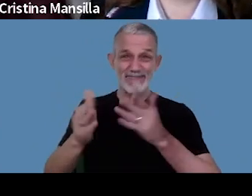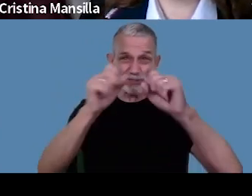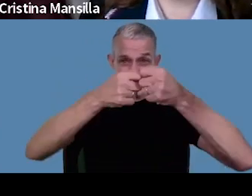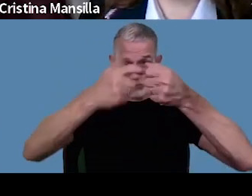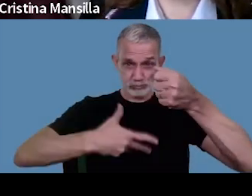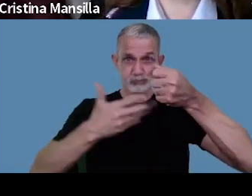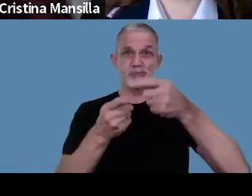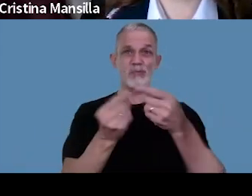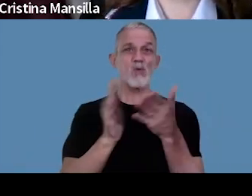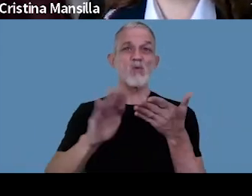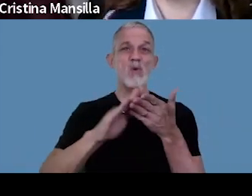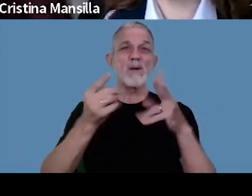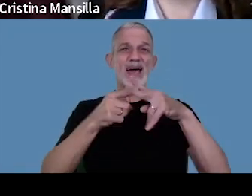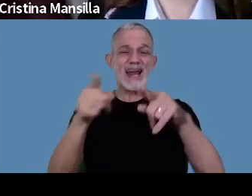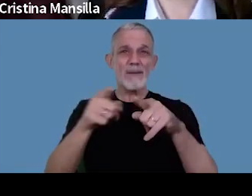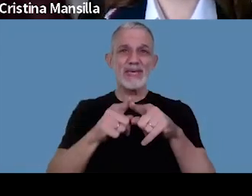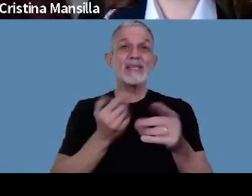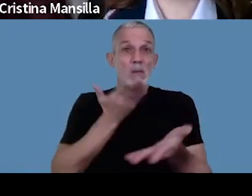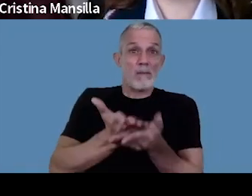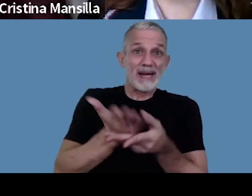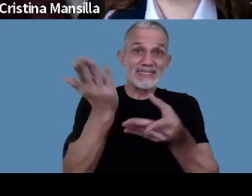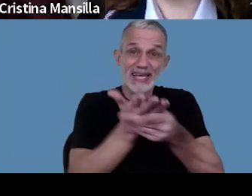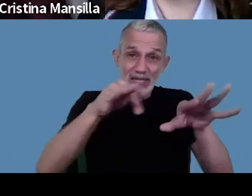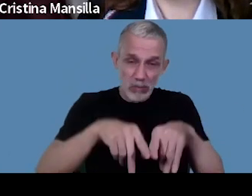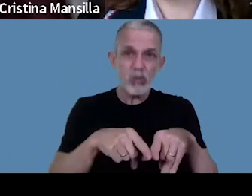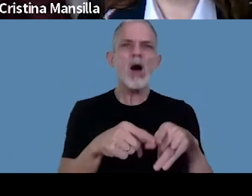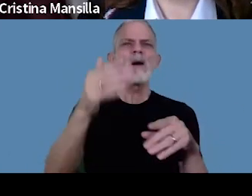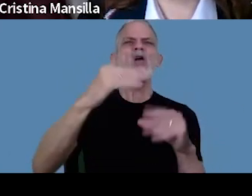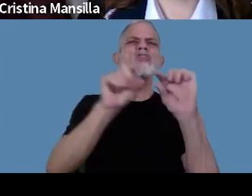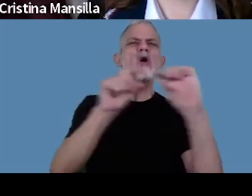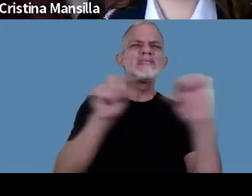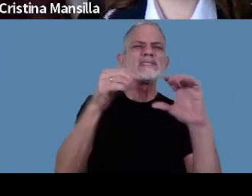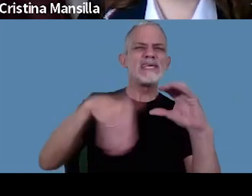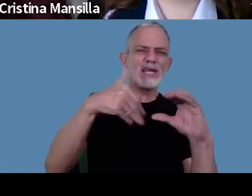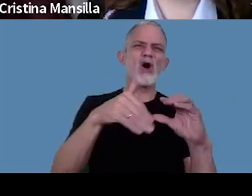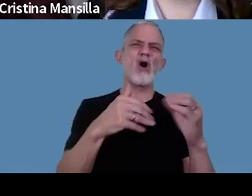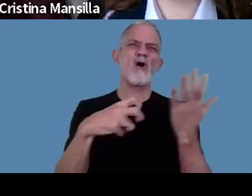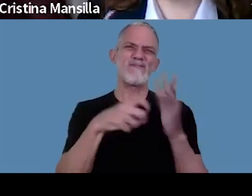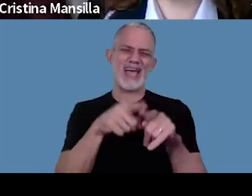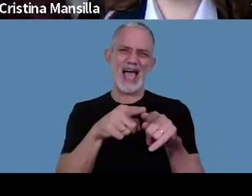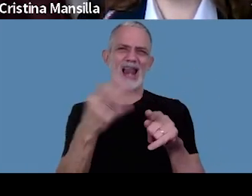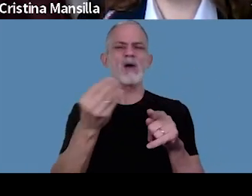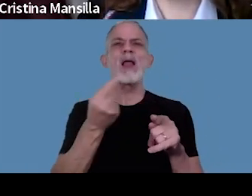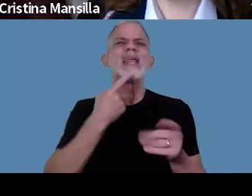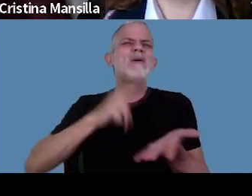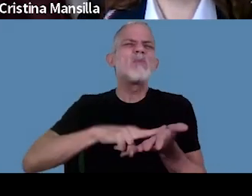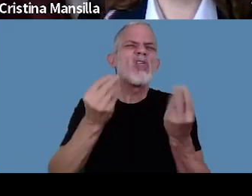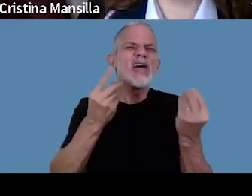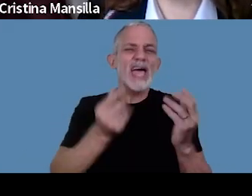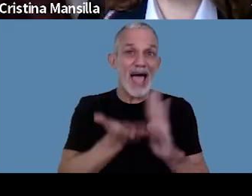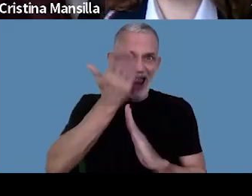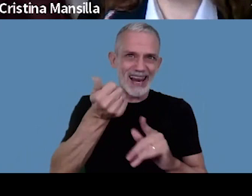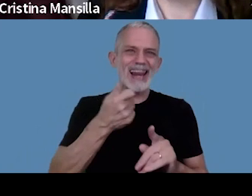quien presente el oficio podrá acceder al domicilio fiscal, a qué gravámenes está dado de alta